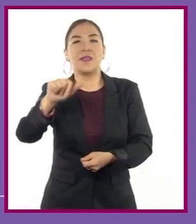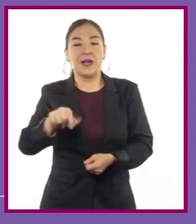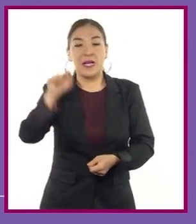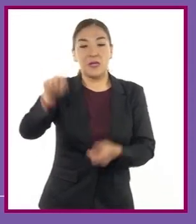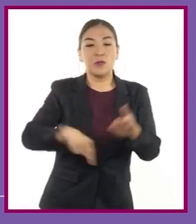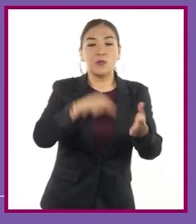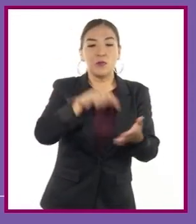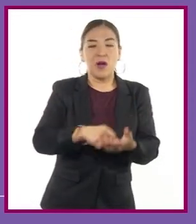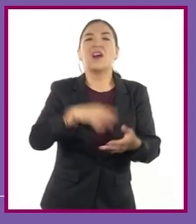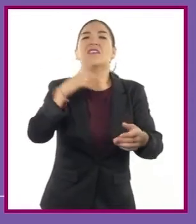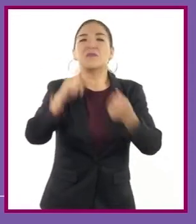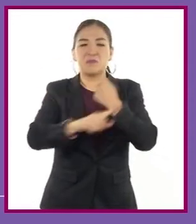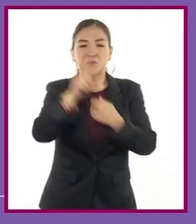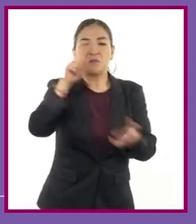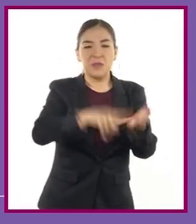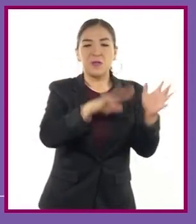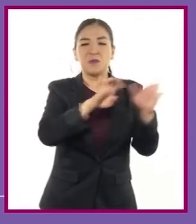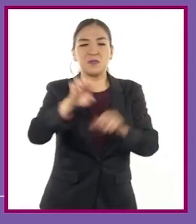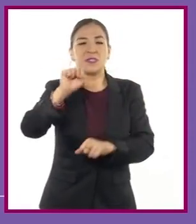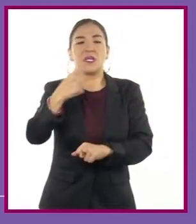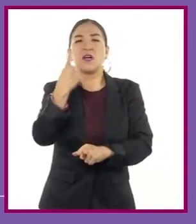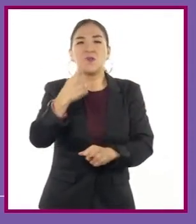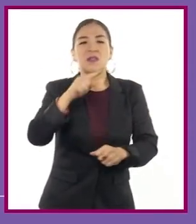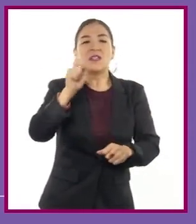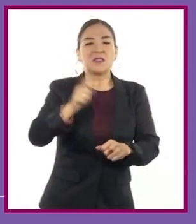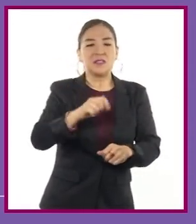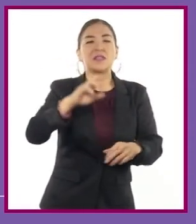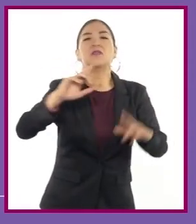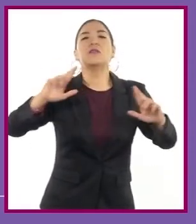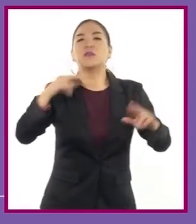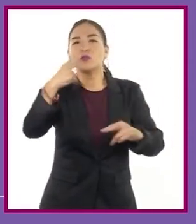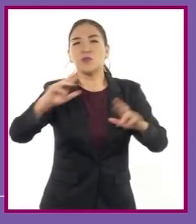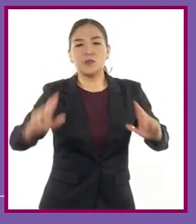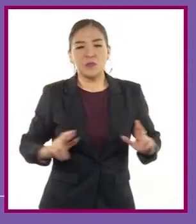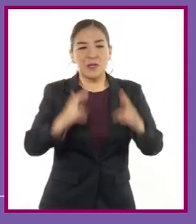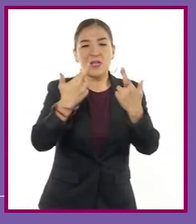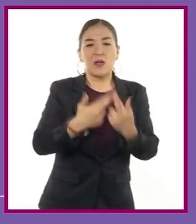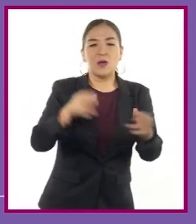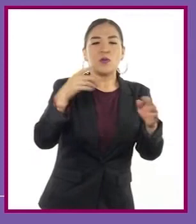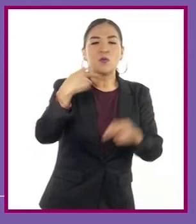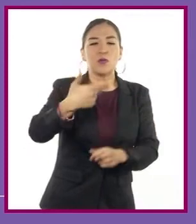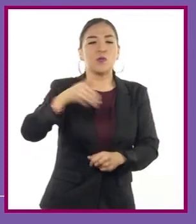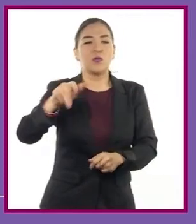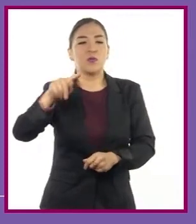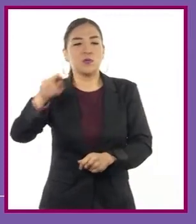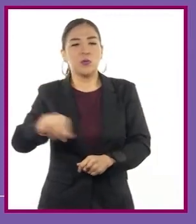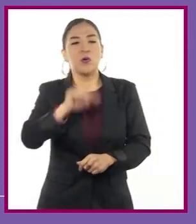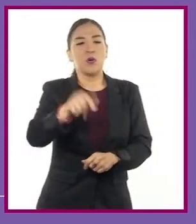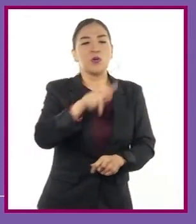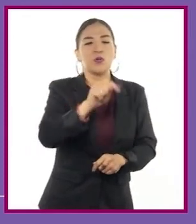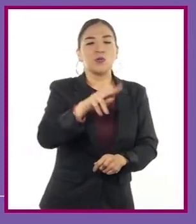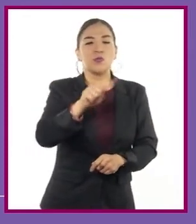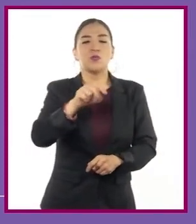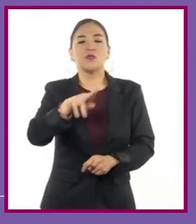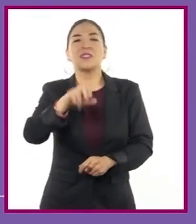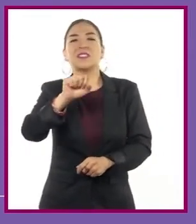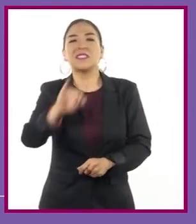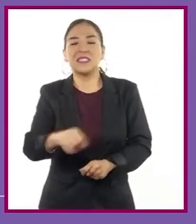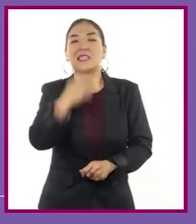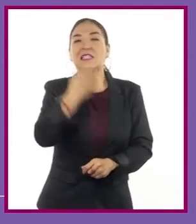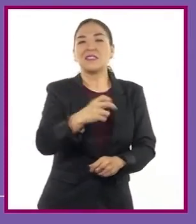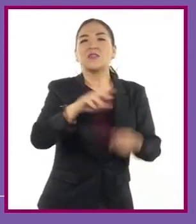Ruanda, existían conflictos étnicos entre las etnias Tutsi y Hutu. Durante siglos, los